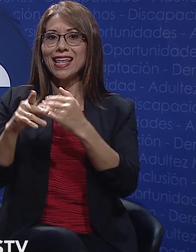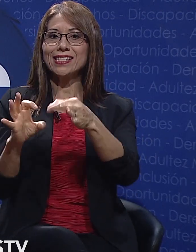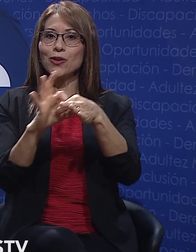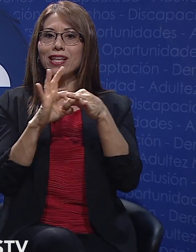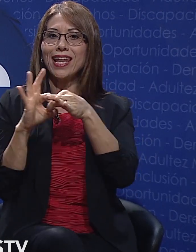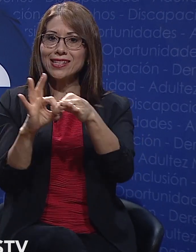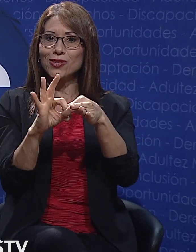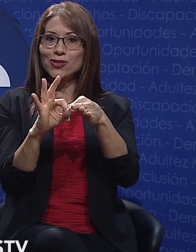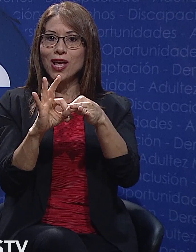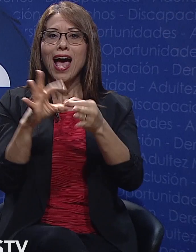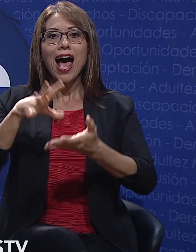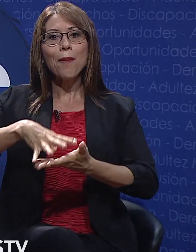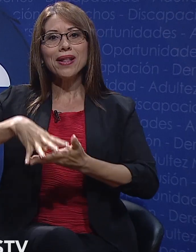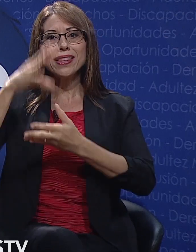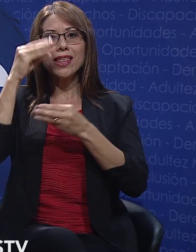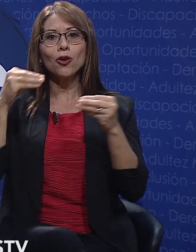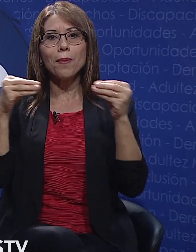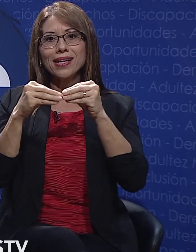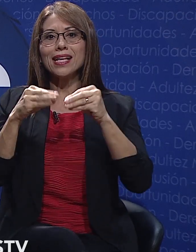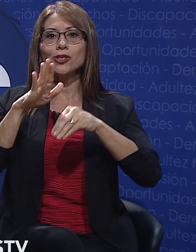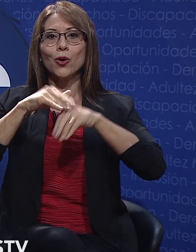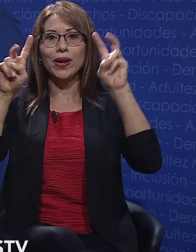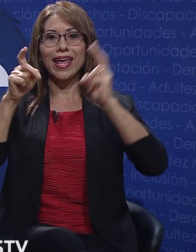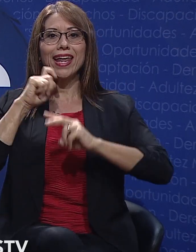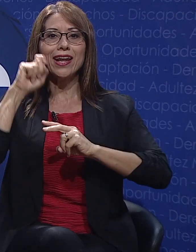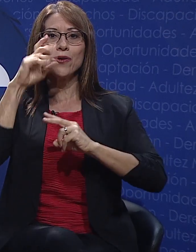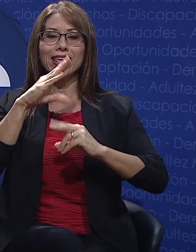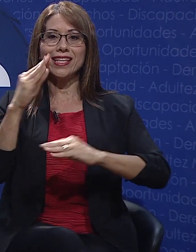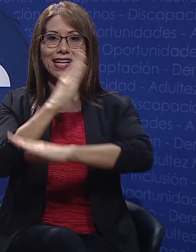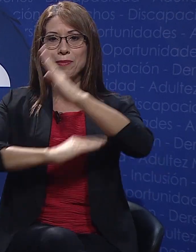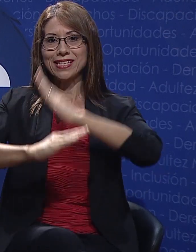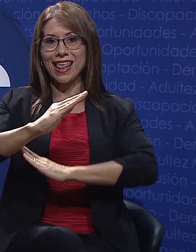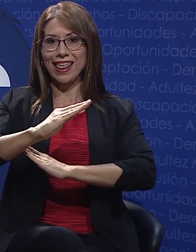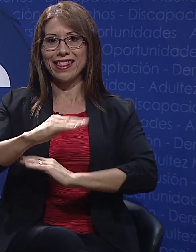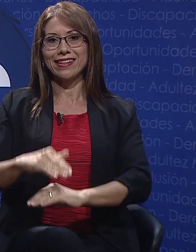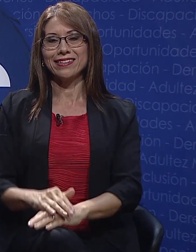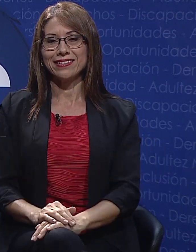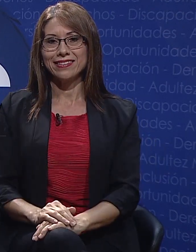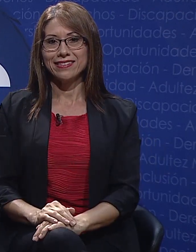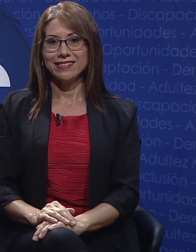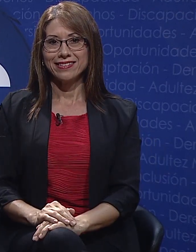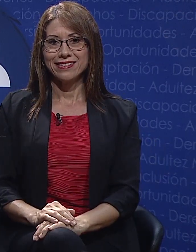Seguimos en esta edición de Nexos, aprendiendo más sobre género y discapacidad.